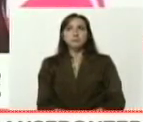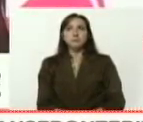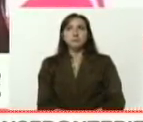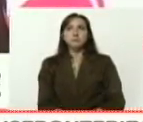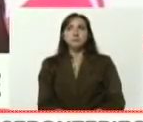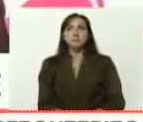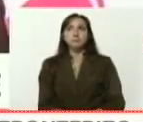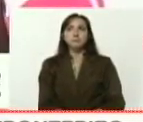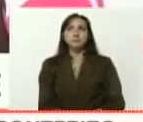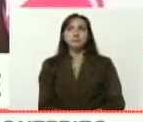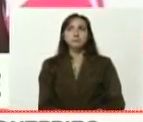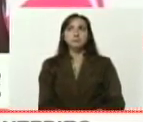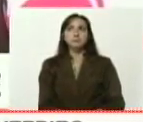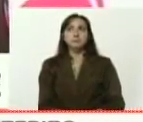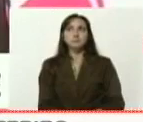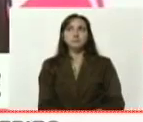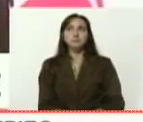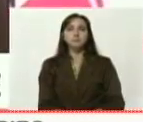Muy bien.